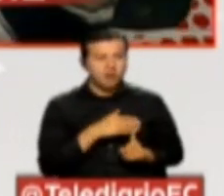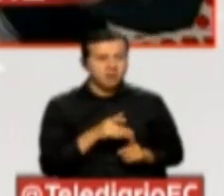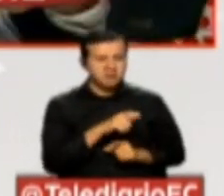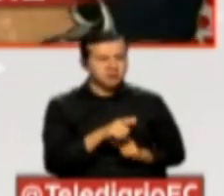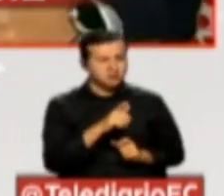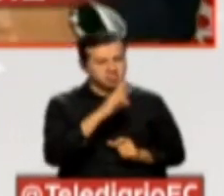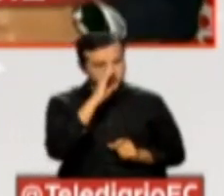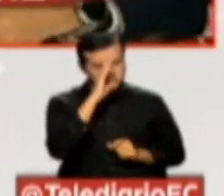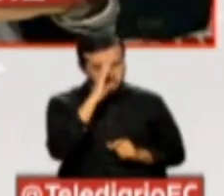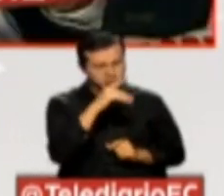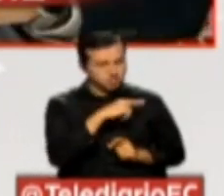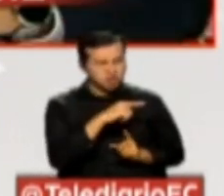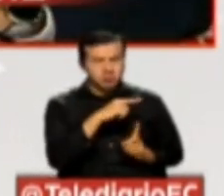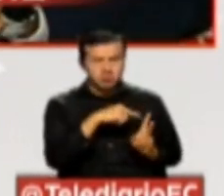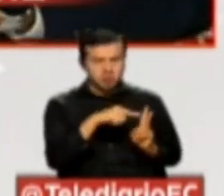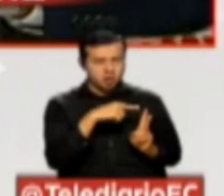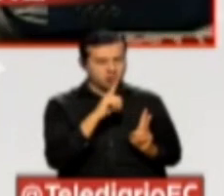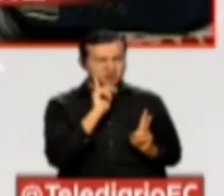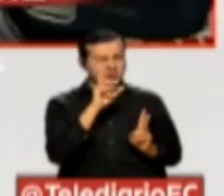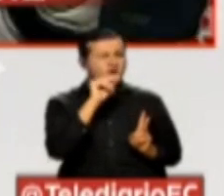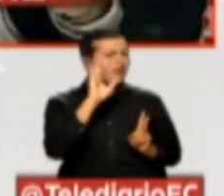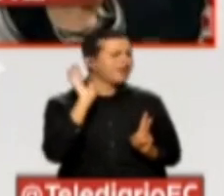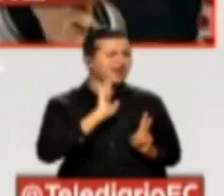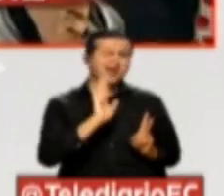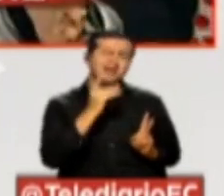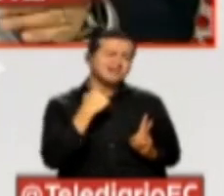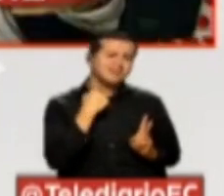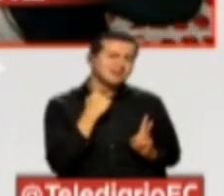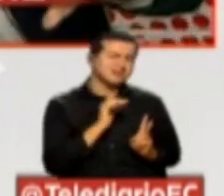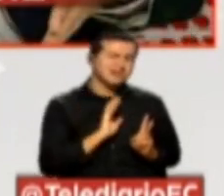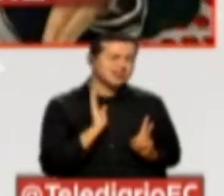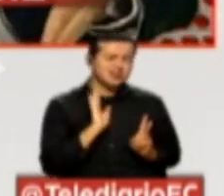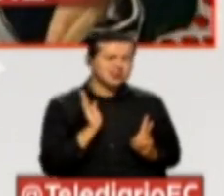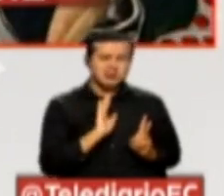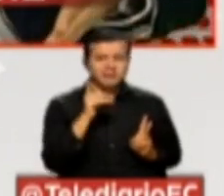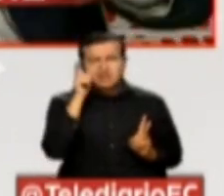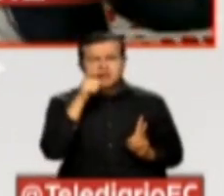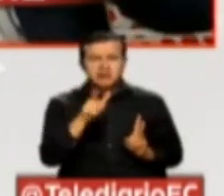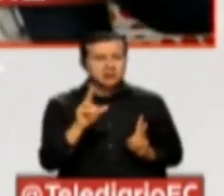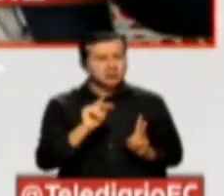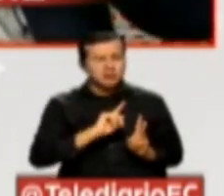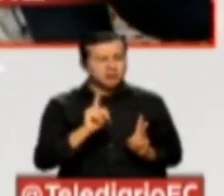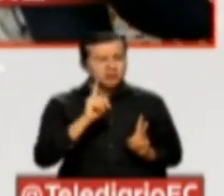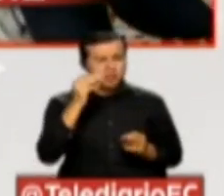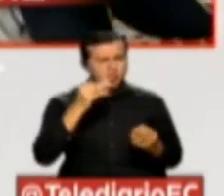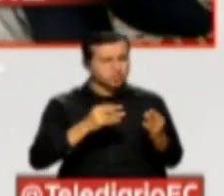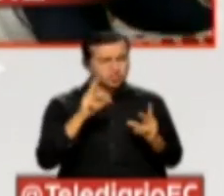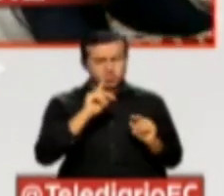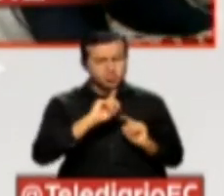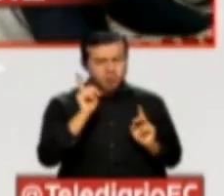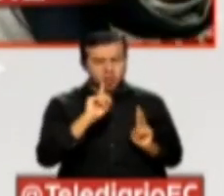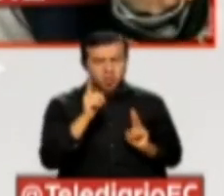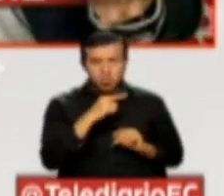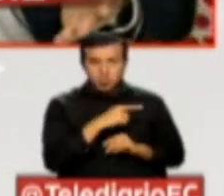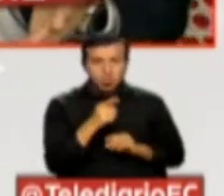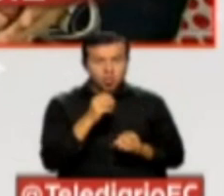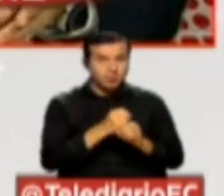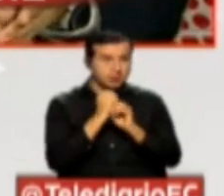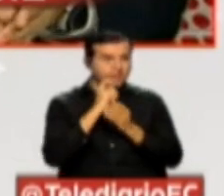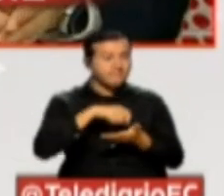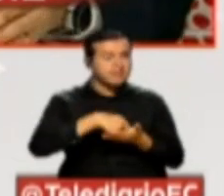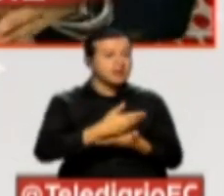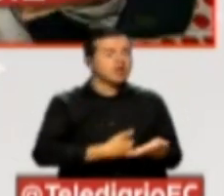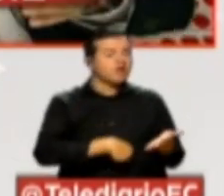desanimar a mis clientes de que no van a lograr absolutamente nada en la fiscalía ni en los juzgados de contravenciones para obligarlos a firmar